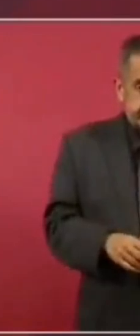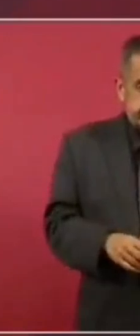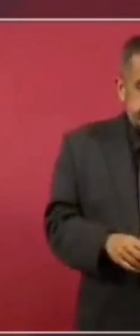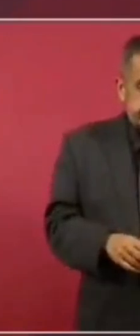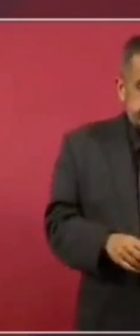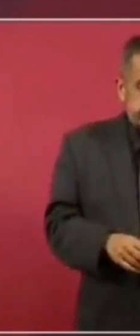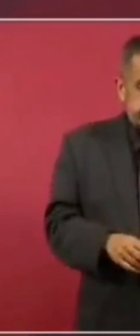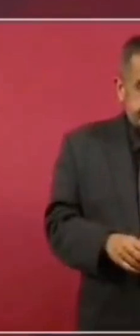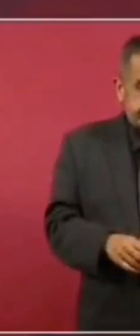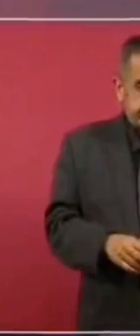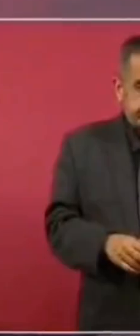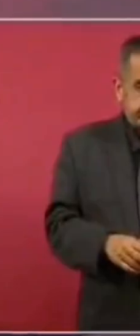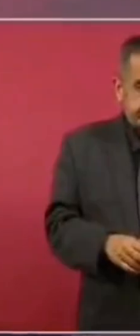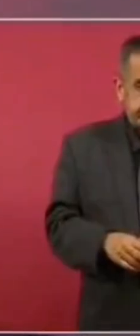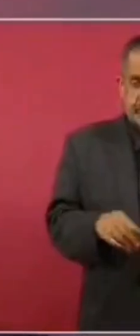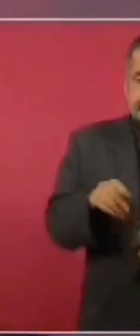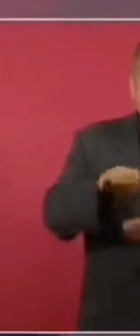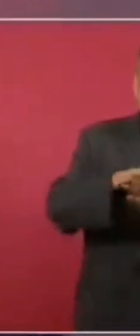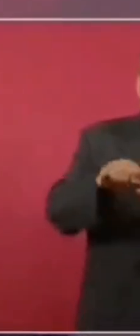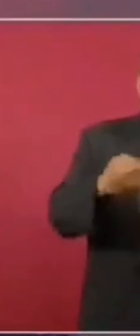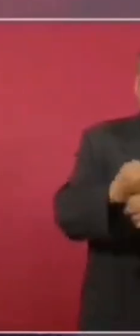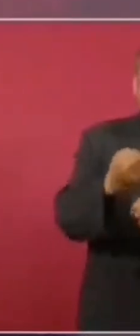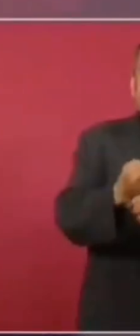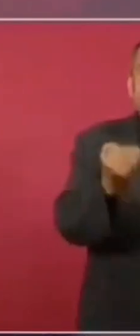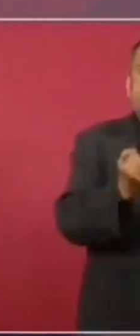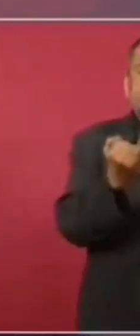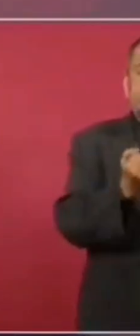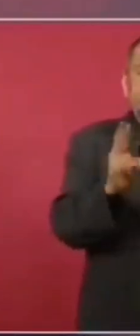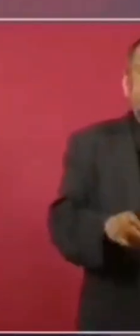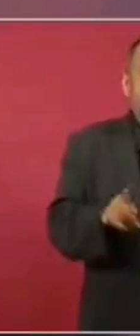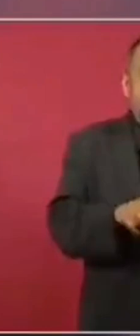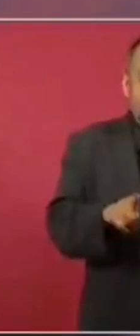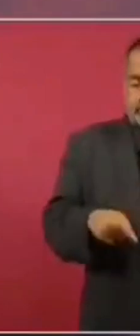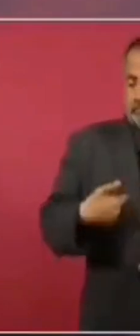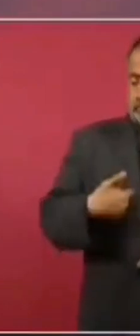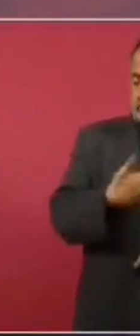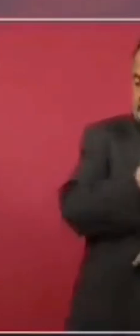el triunfo en la presidencia como ahora,